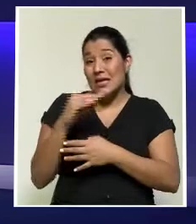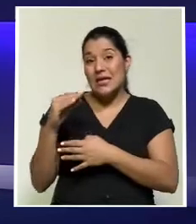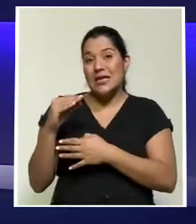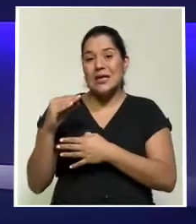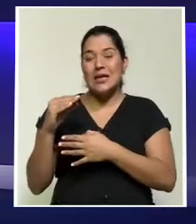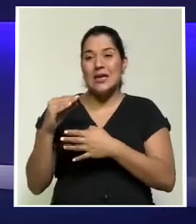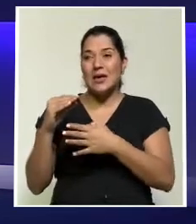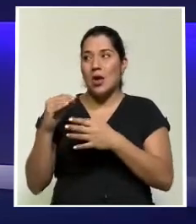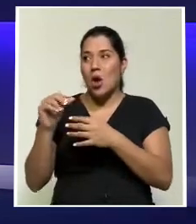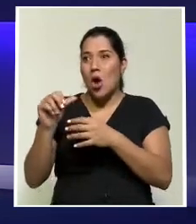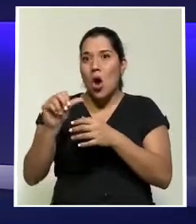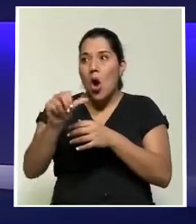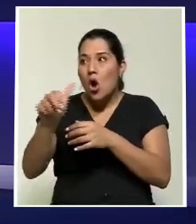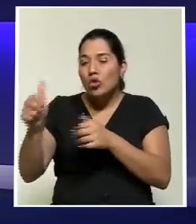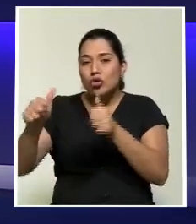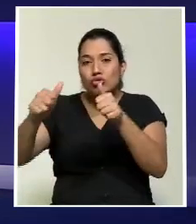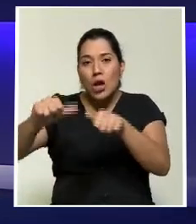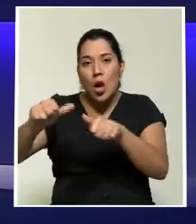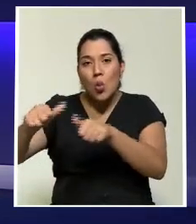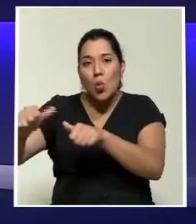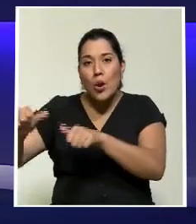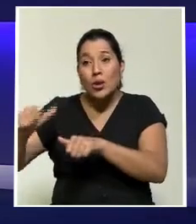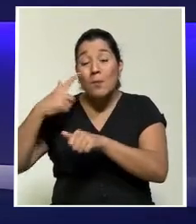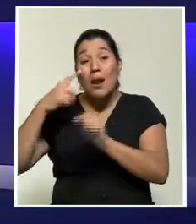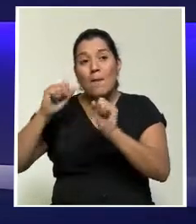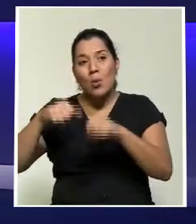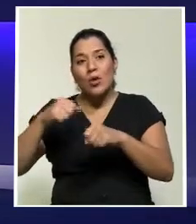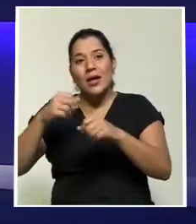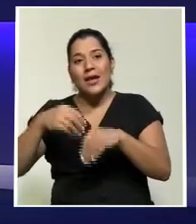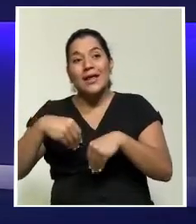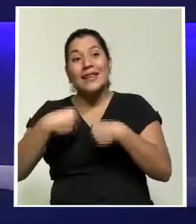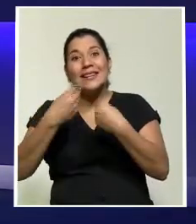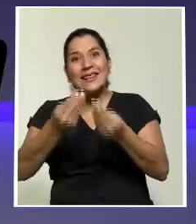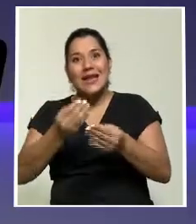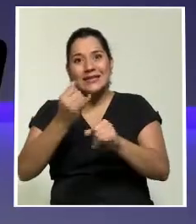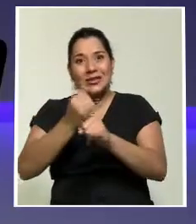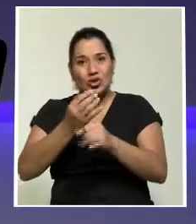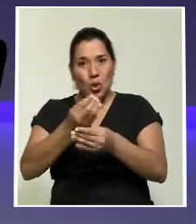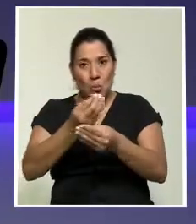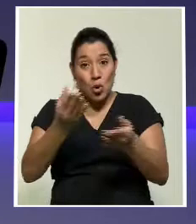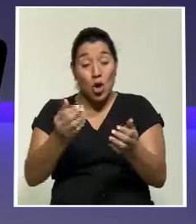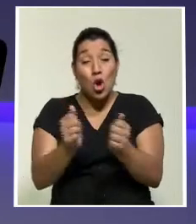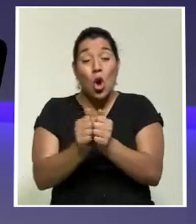para abastecer a instituciones públicas de producción nacional. Hay un